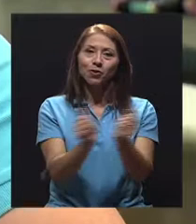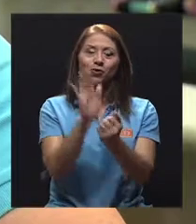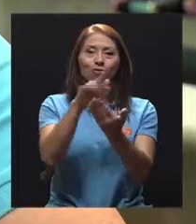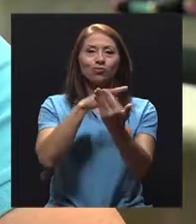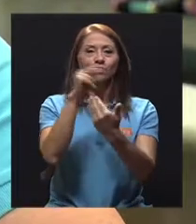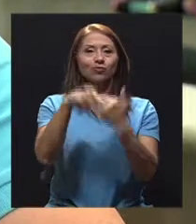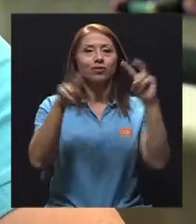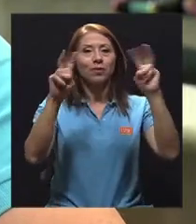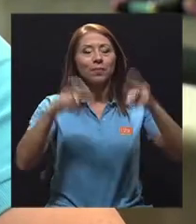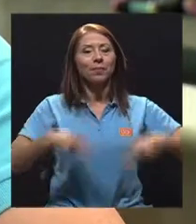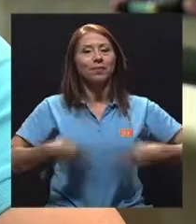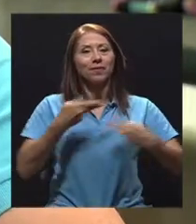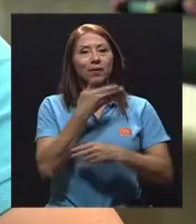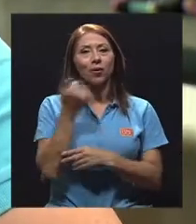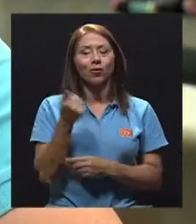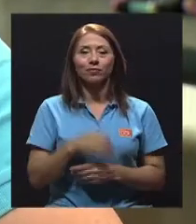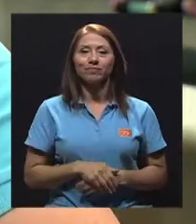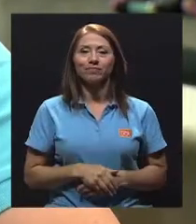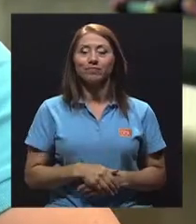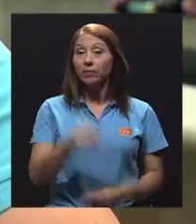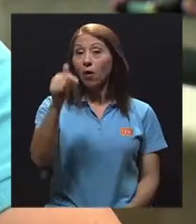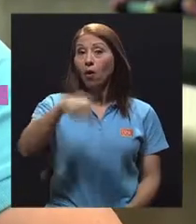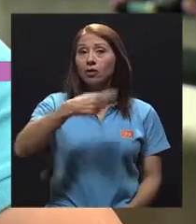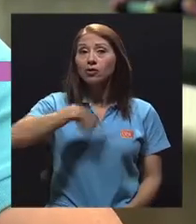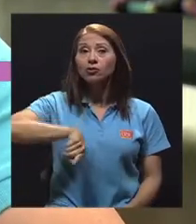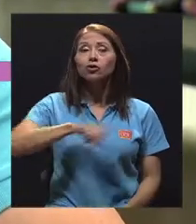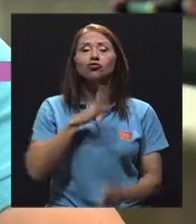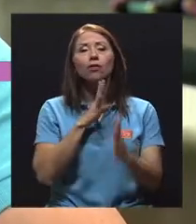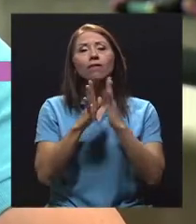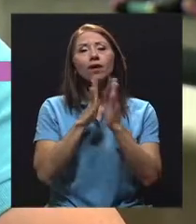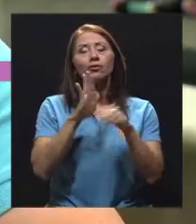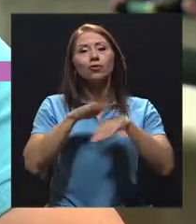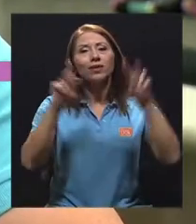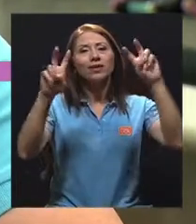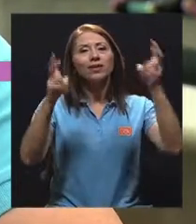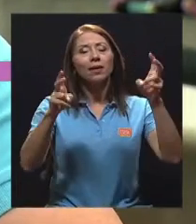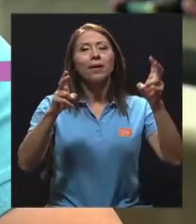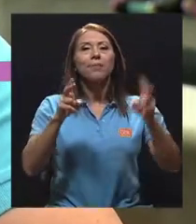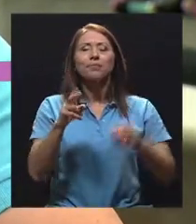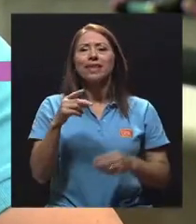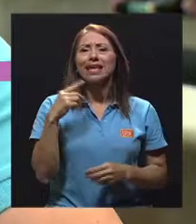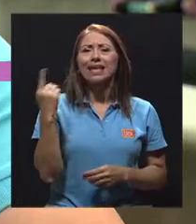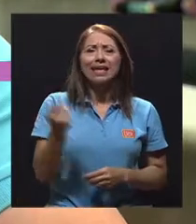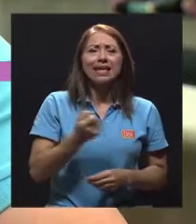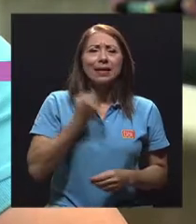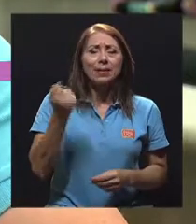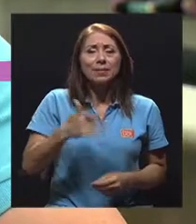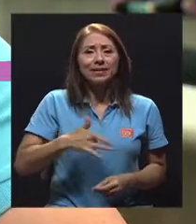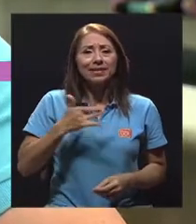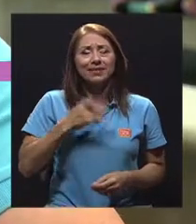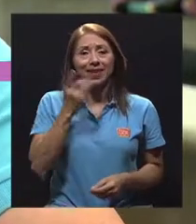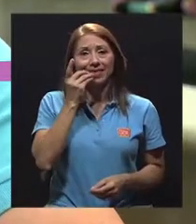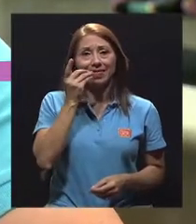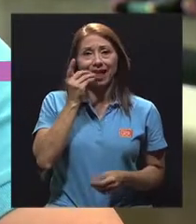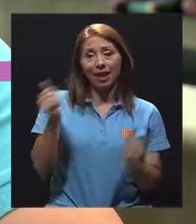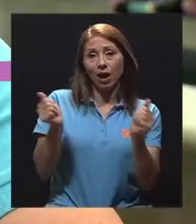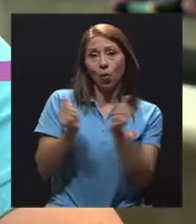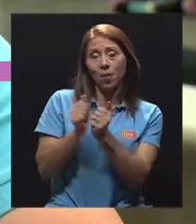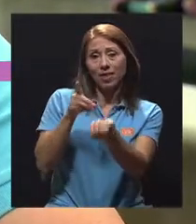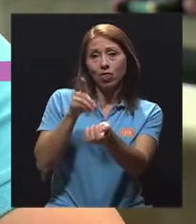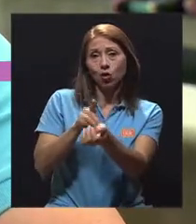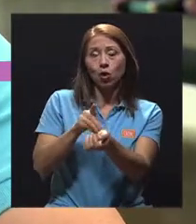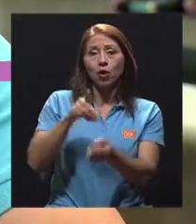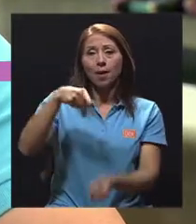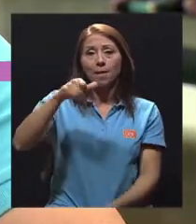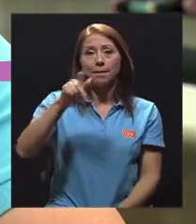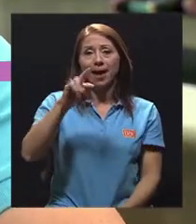Continuamos con su telerevista Vivir Mejor. El día de hoy les estamos compartiendo el tema de la hipersensibilidad dental, para lo cual nos acompaña